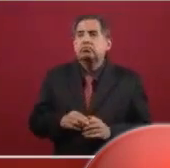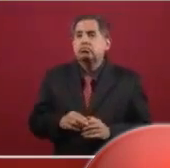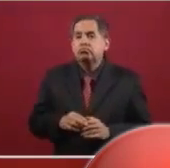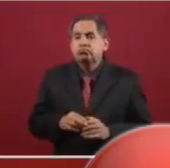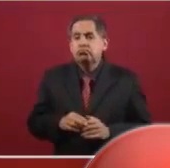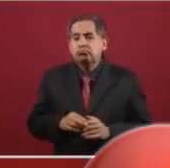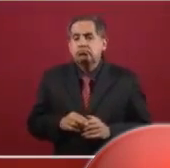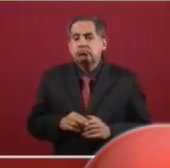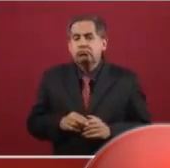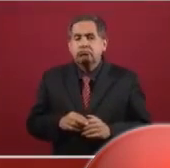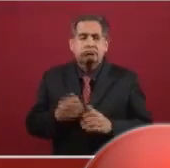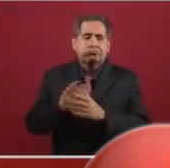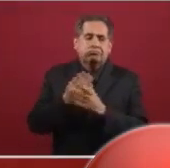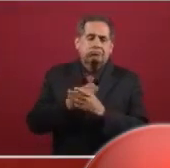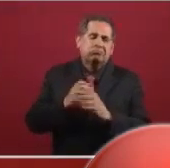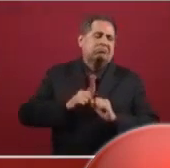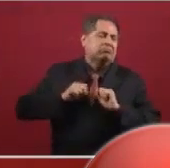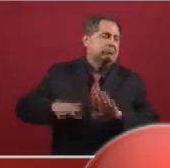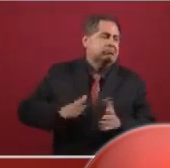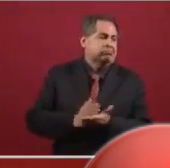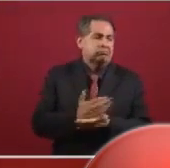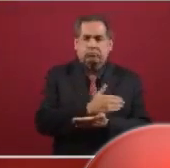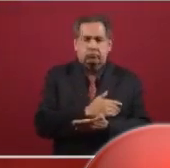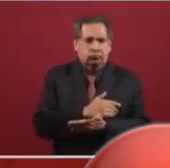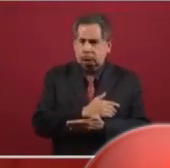de dar clases,